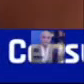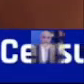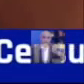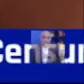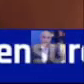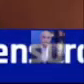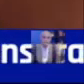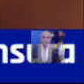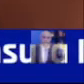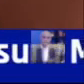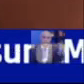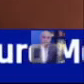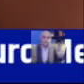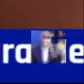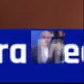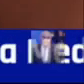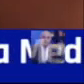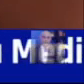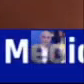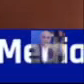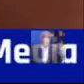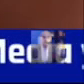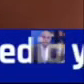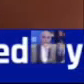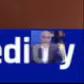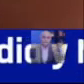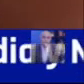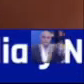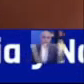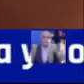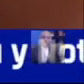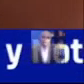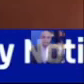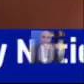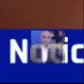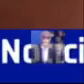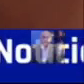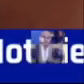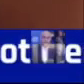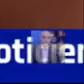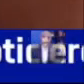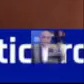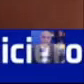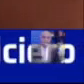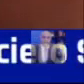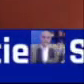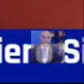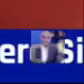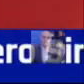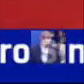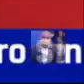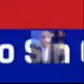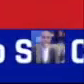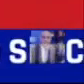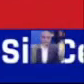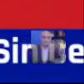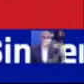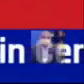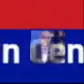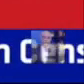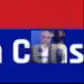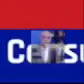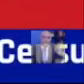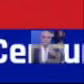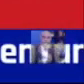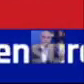coincido totalmente contigo, es el trampolín, la plataforma